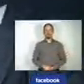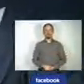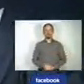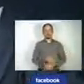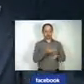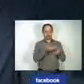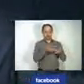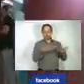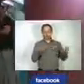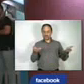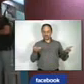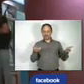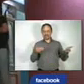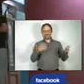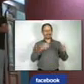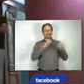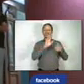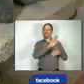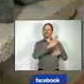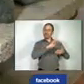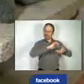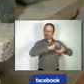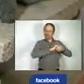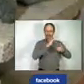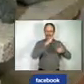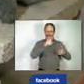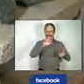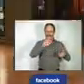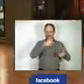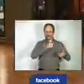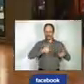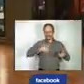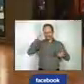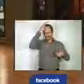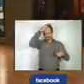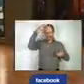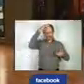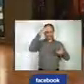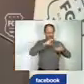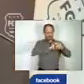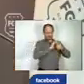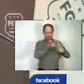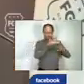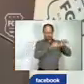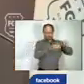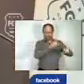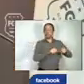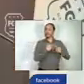activos decomisados a las sociedades del expresidente Cristiani, estos ya suman varios millones de dólares.